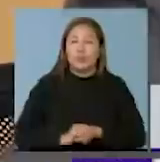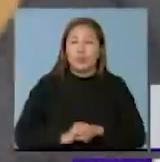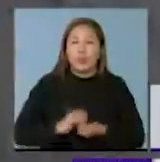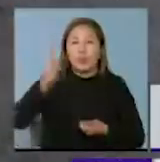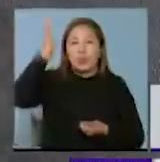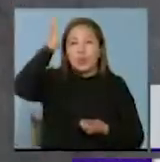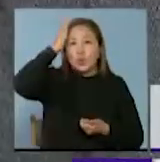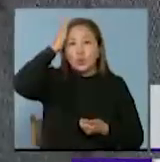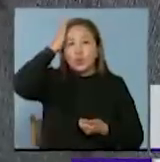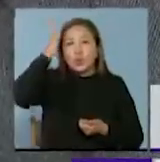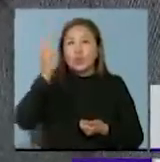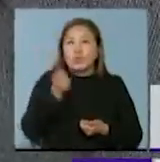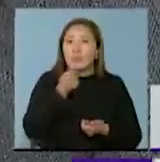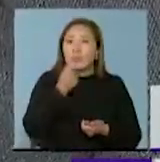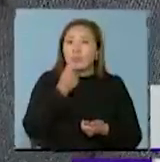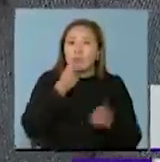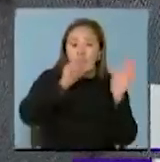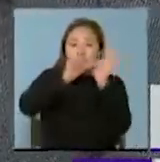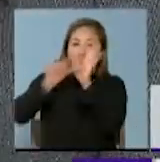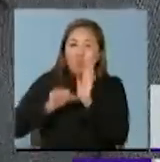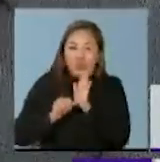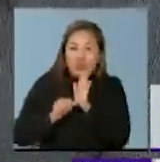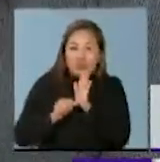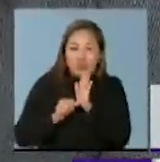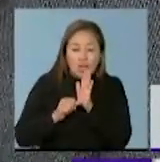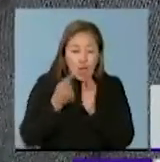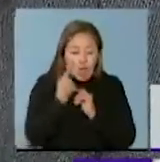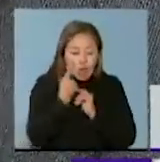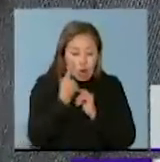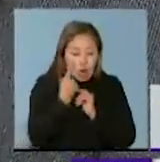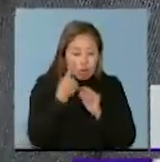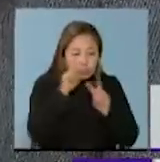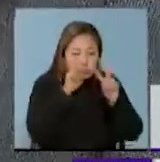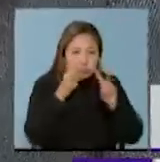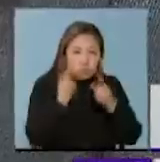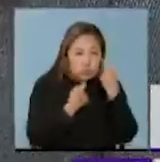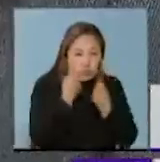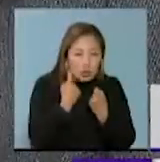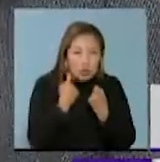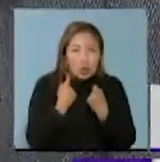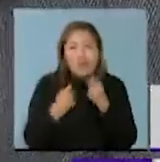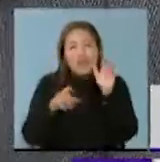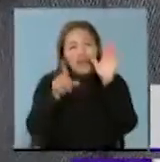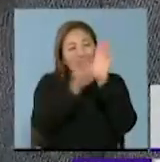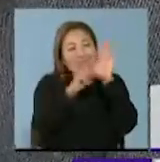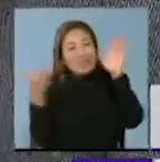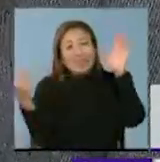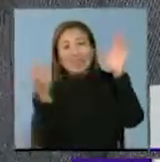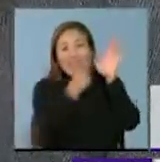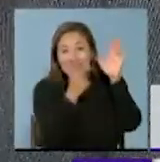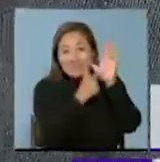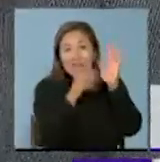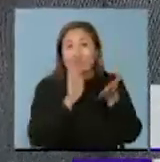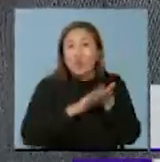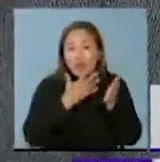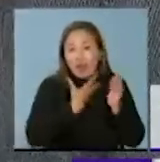la pretensión de controlar poblacionalmente a los países del tercer mundo. Entonces, evidentemente la ley del aborto hay que atacarla desde el tema de la cultura